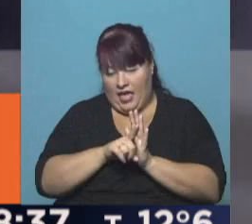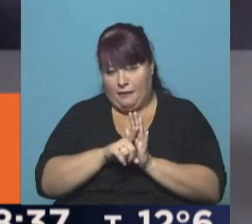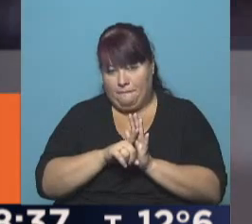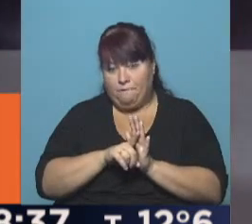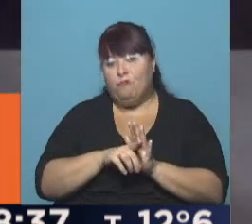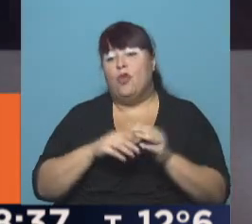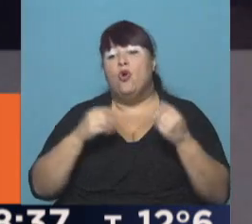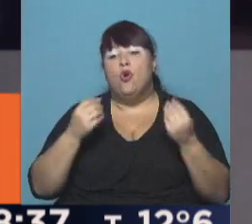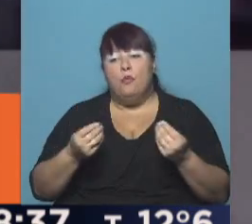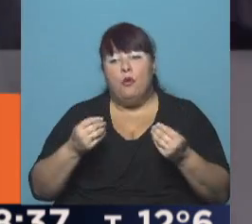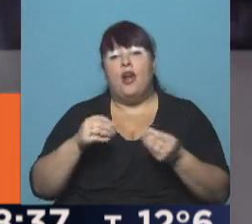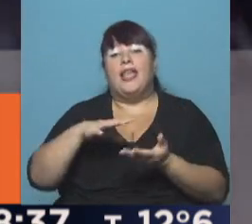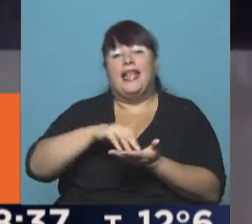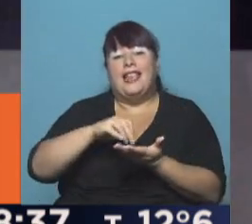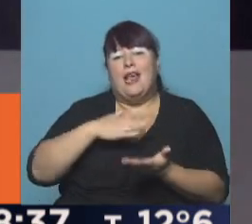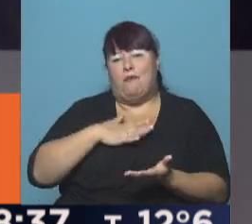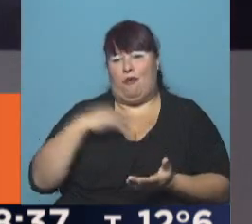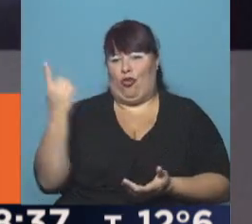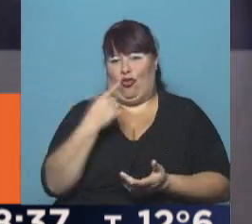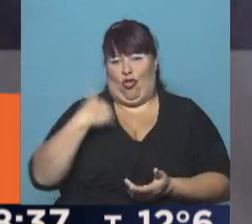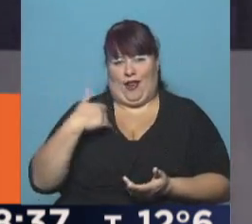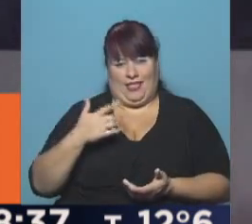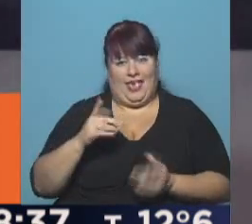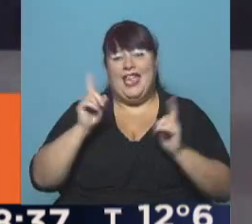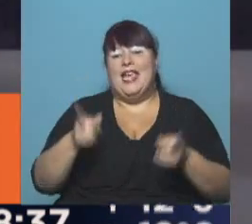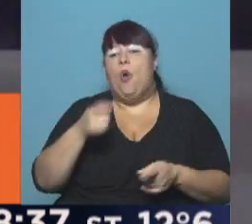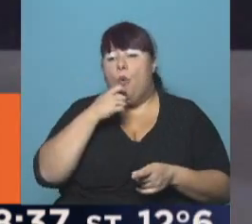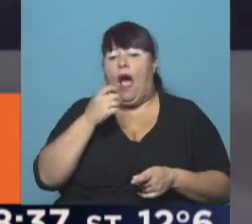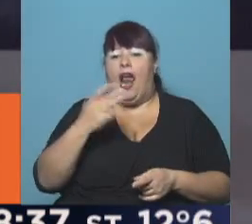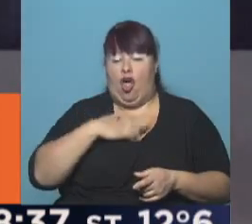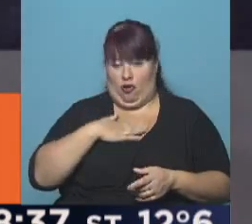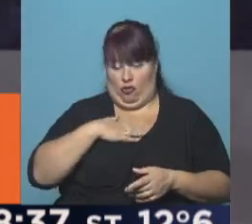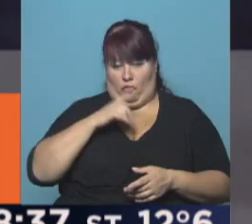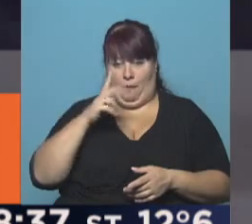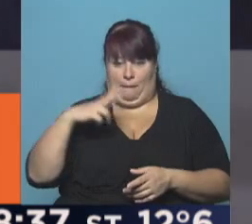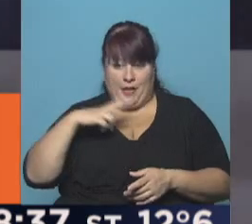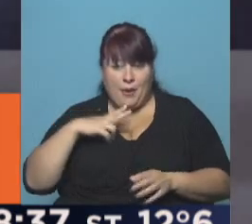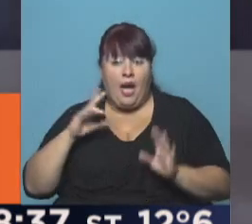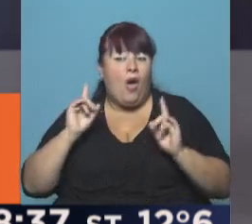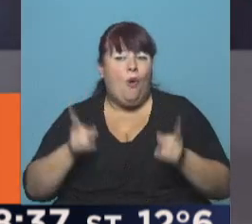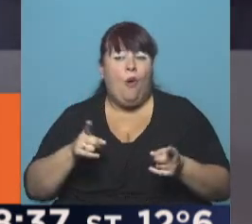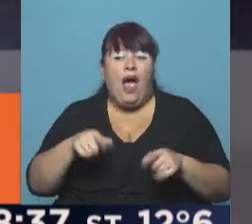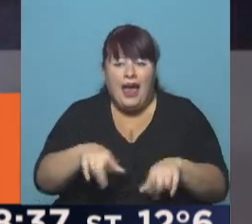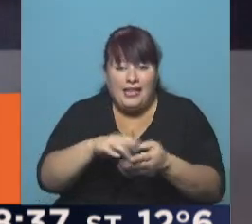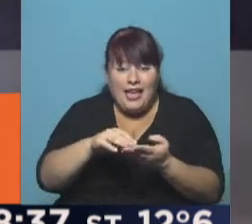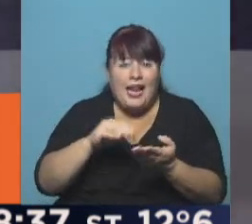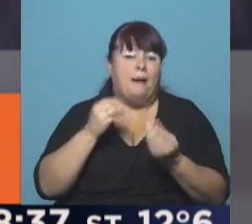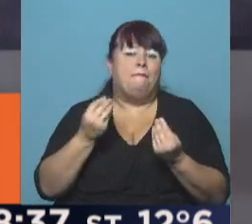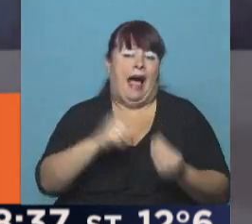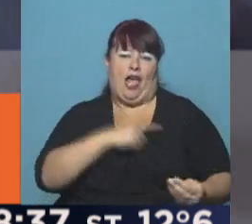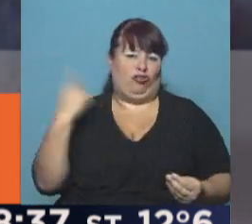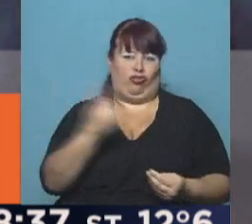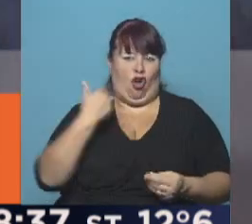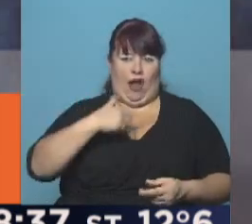porque el suelo es patrimonio de todos los argentinos por más que sea de tenencia privada es un bien que nos corresponde a